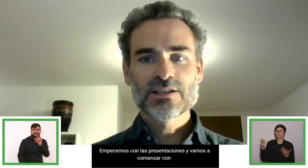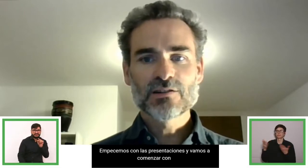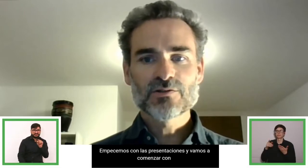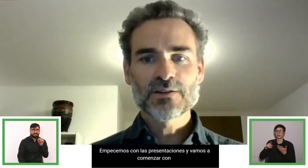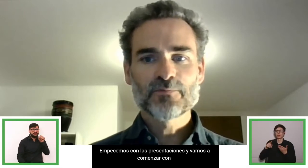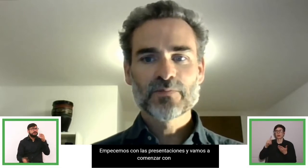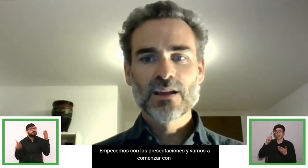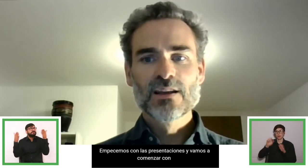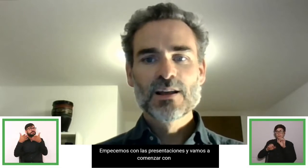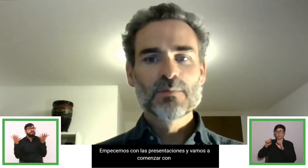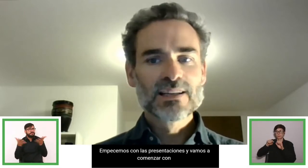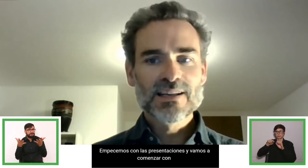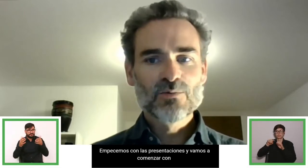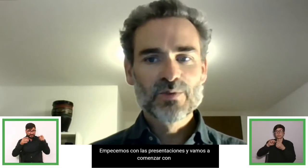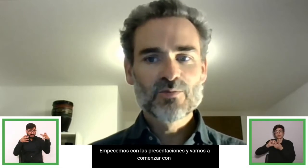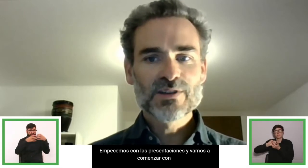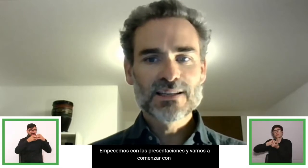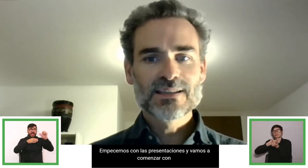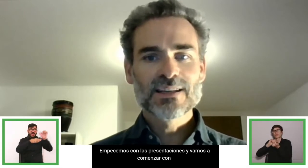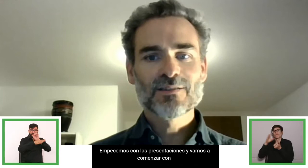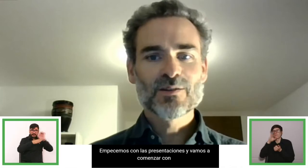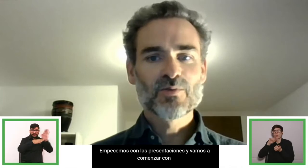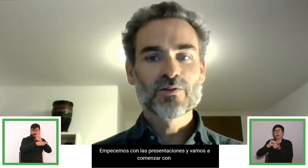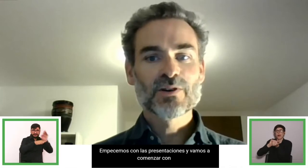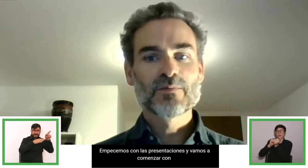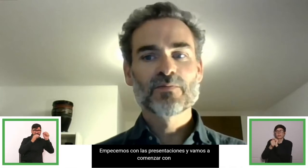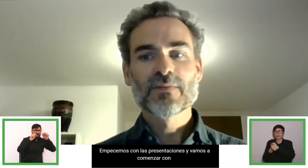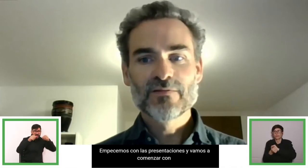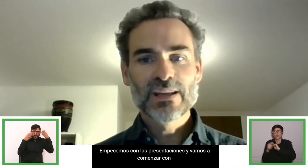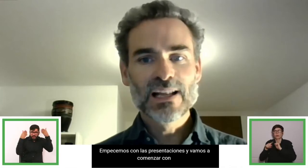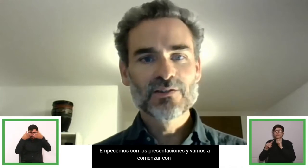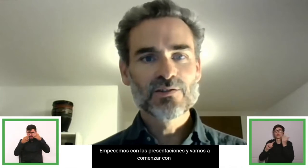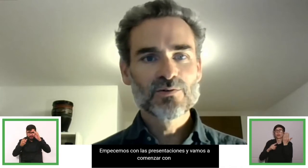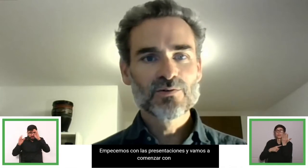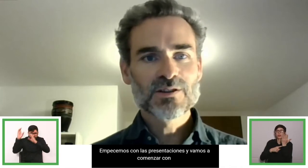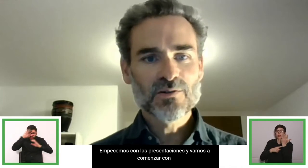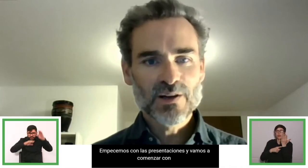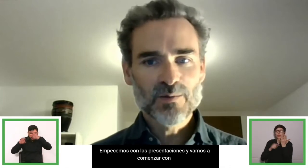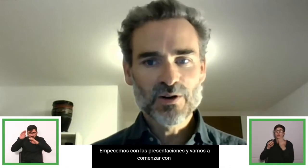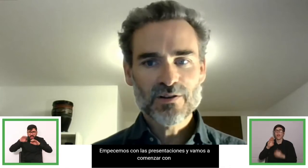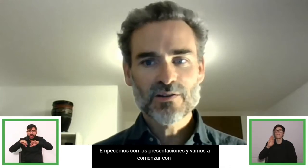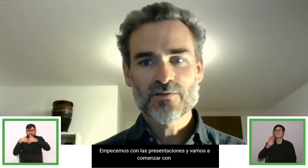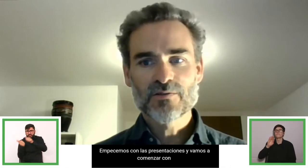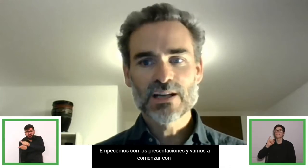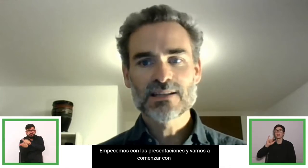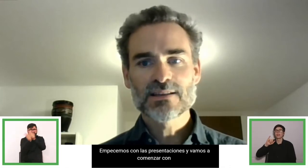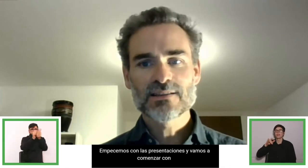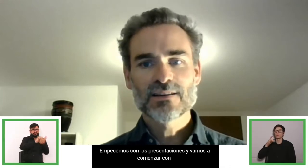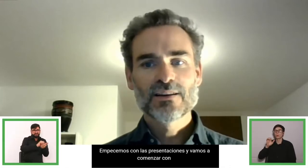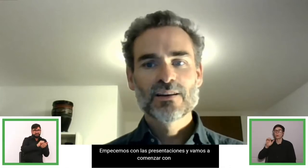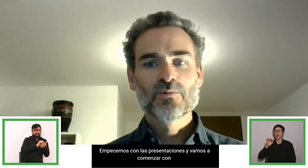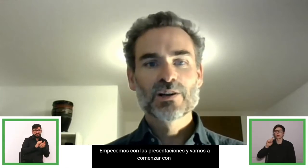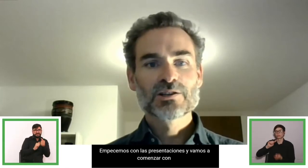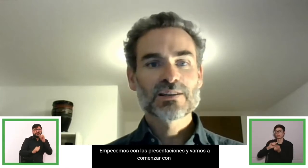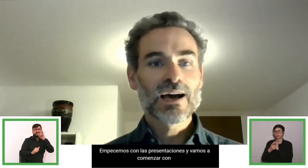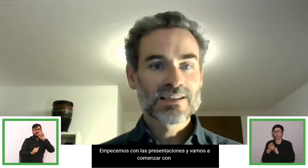para apoyar al desarrollo de la alfabetización de niños